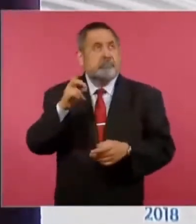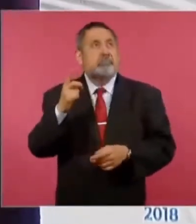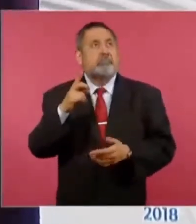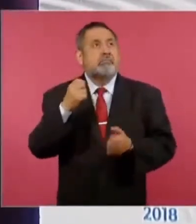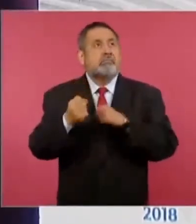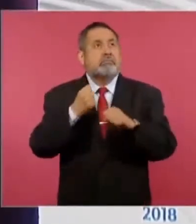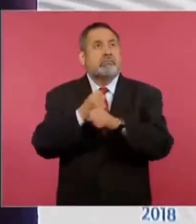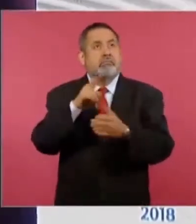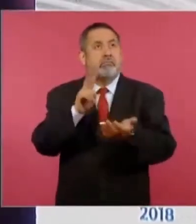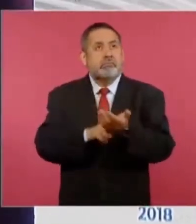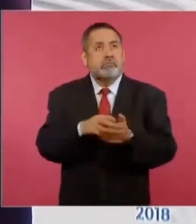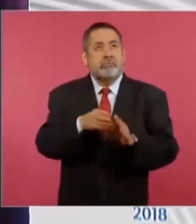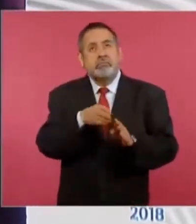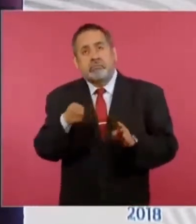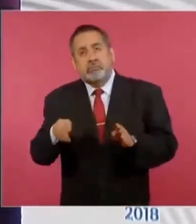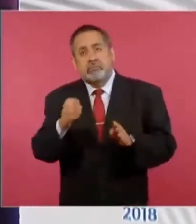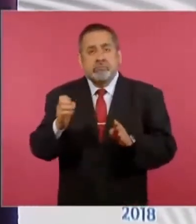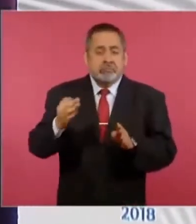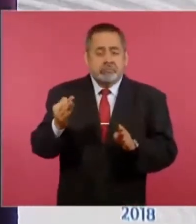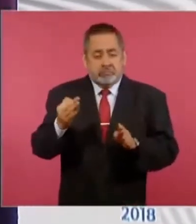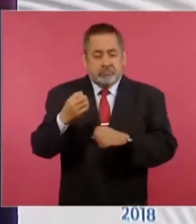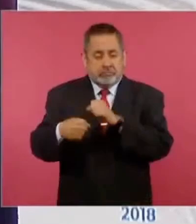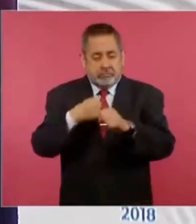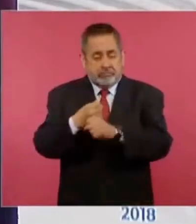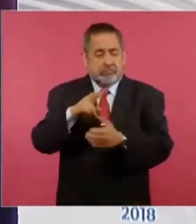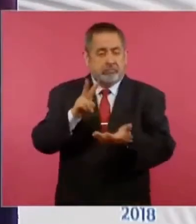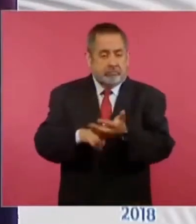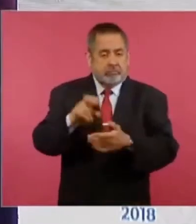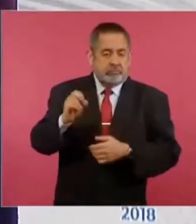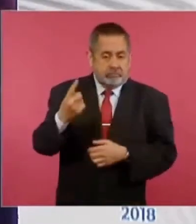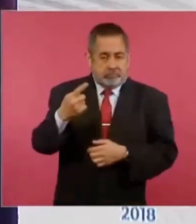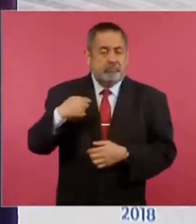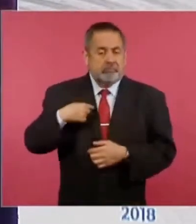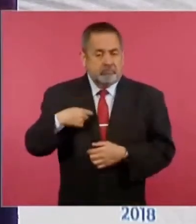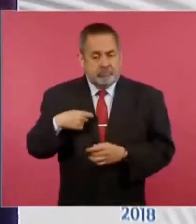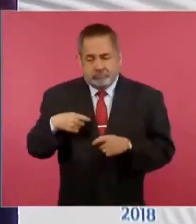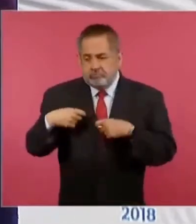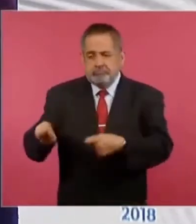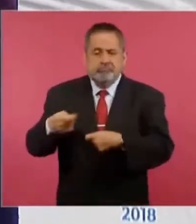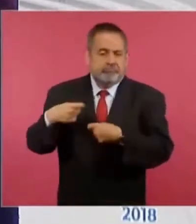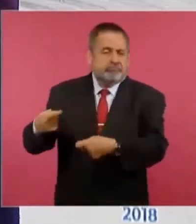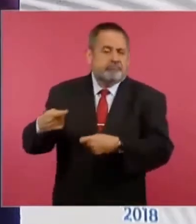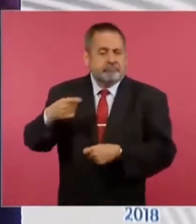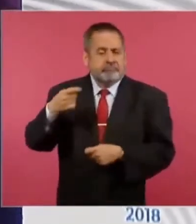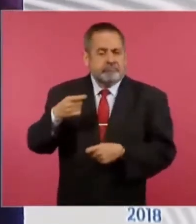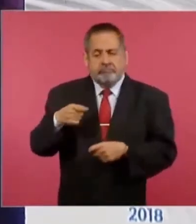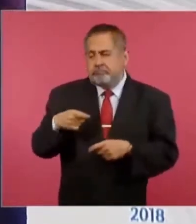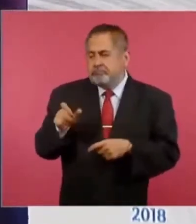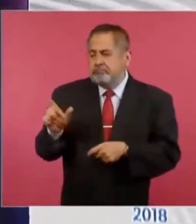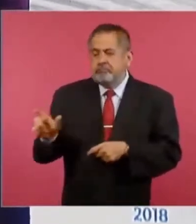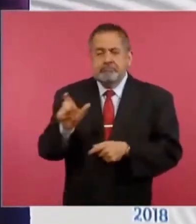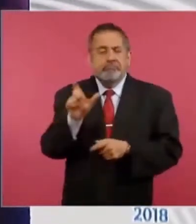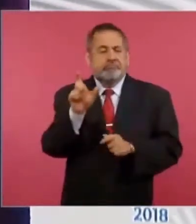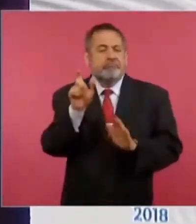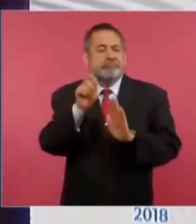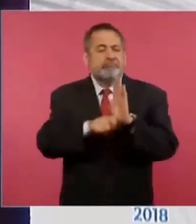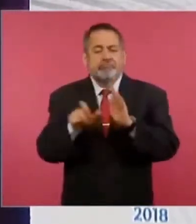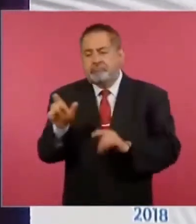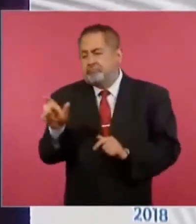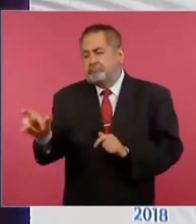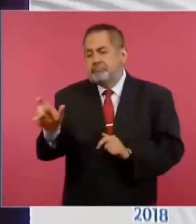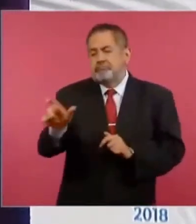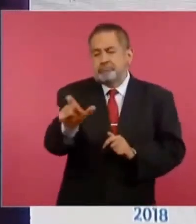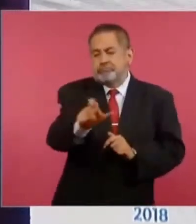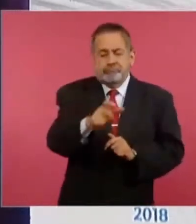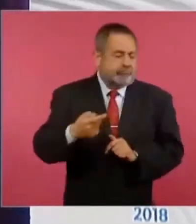para enero, febrero del 2001 ya estaban entregándose las tarjetas. Por primera